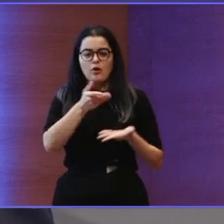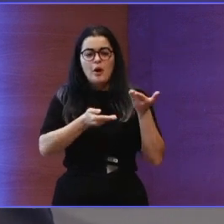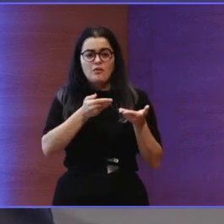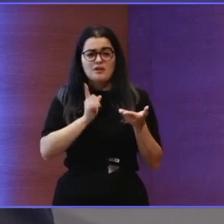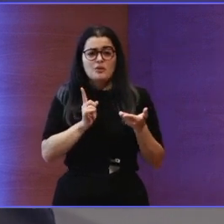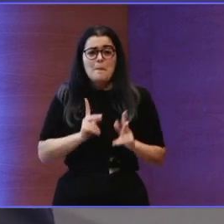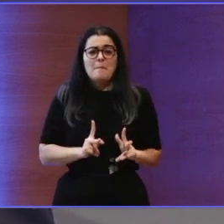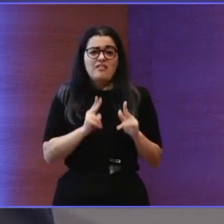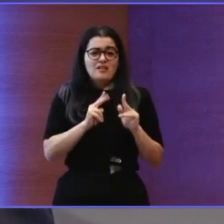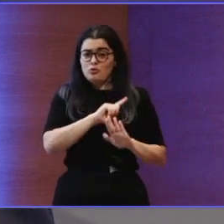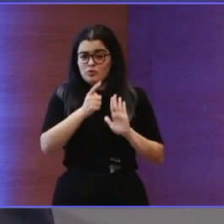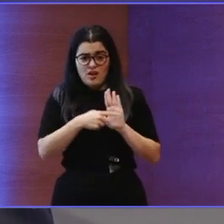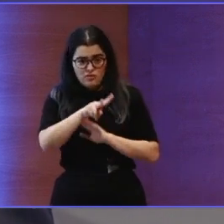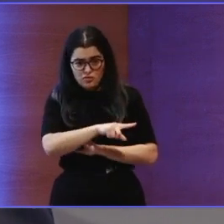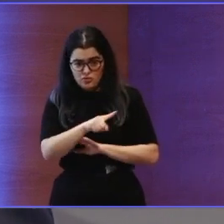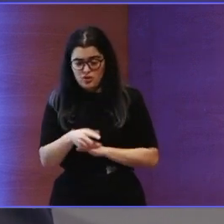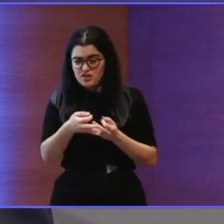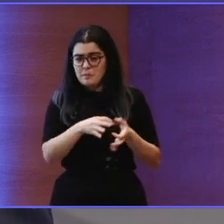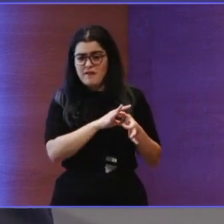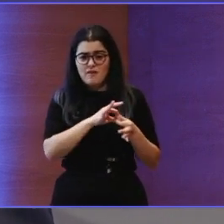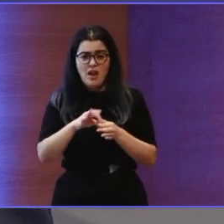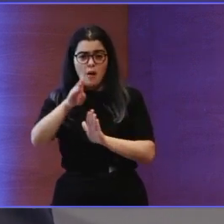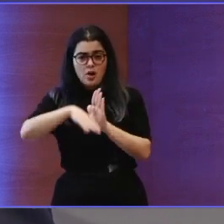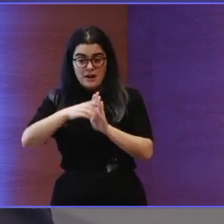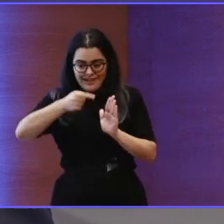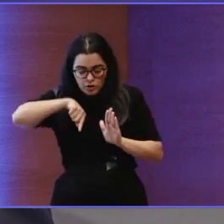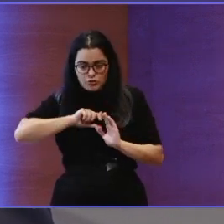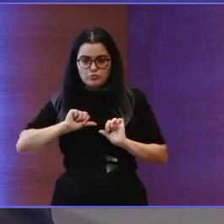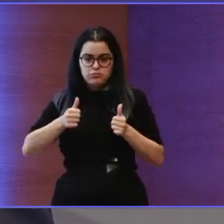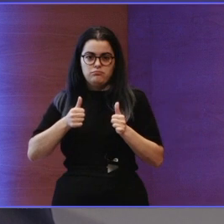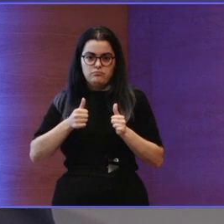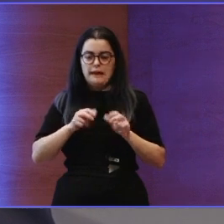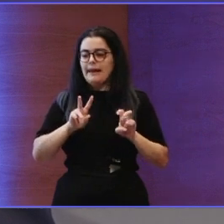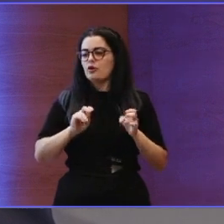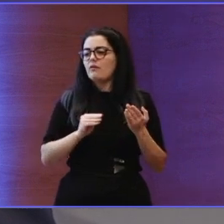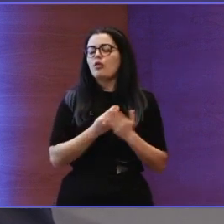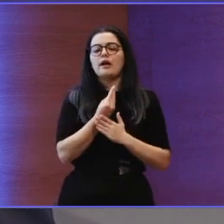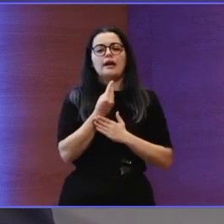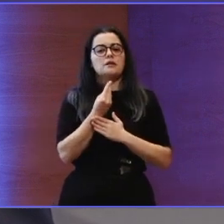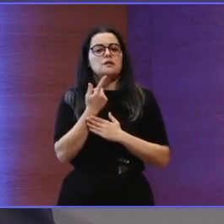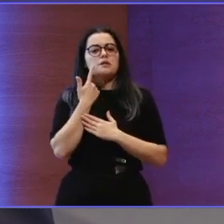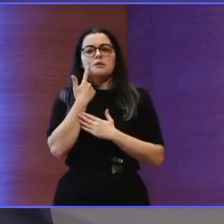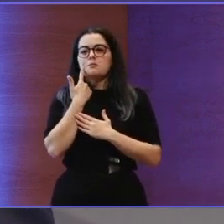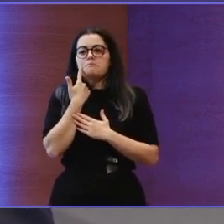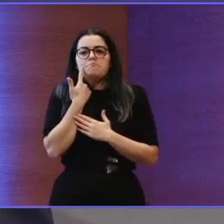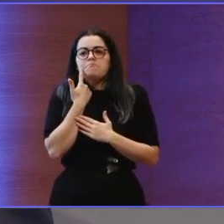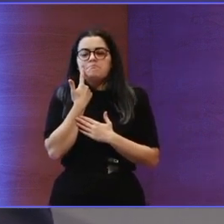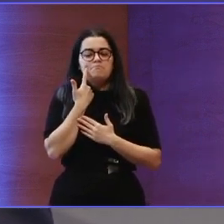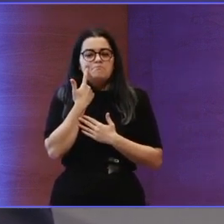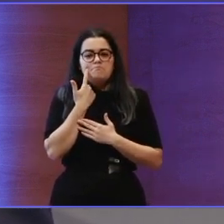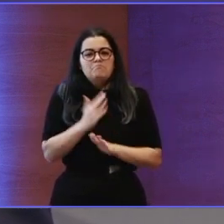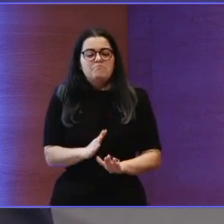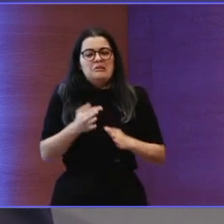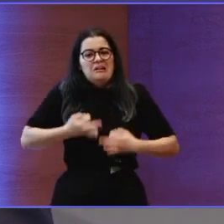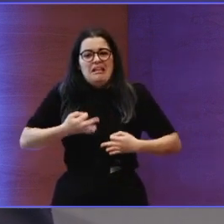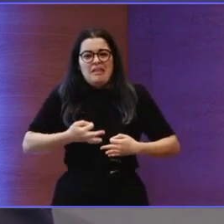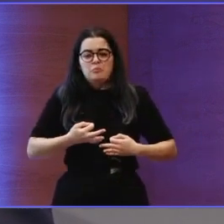parciales todas vinculadas a programas que hemos puesto en marcha innovadores eh pero no hemos eh